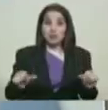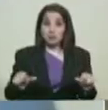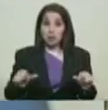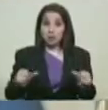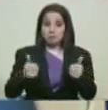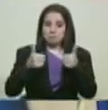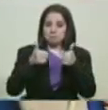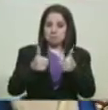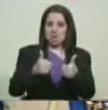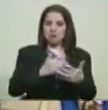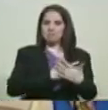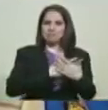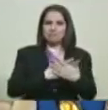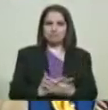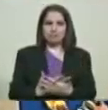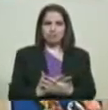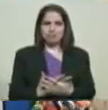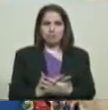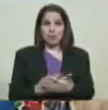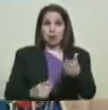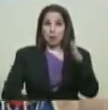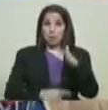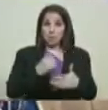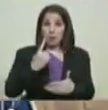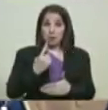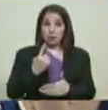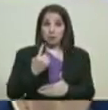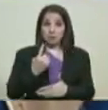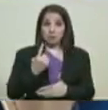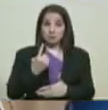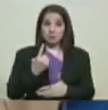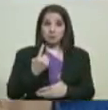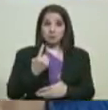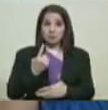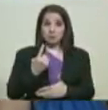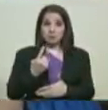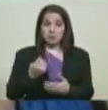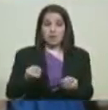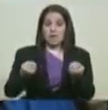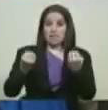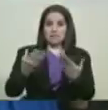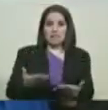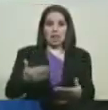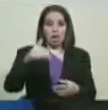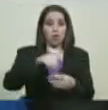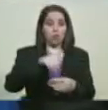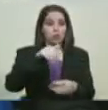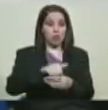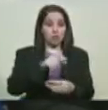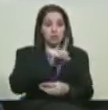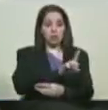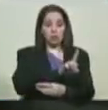garantizado, donde en primer lugar se garantiza un votante y un voto.